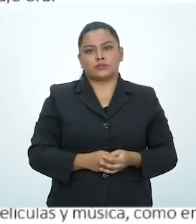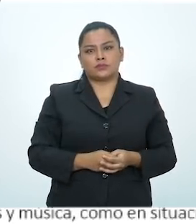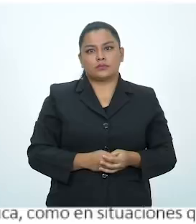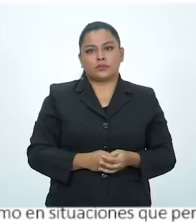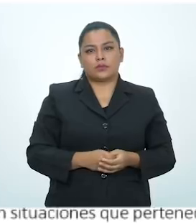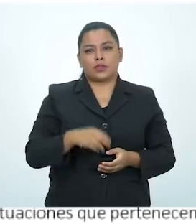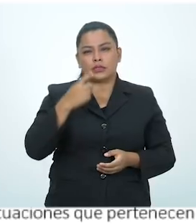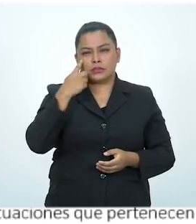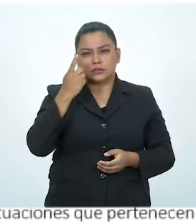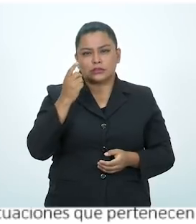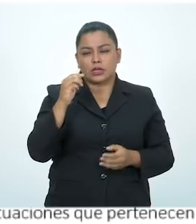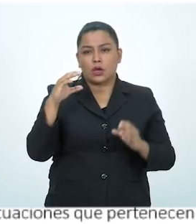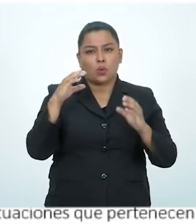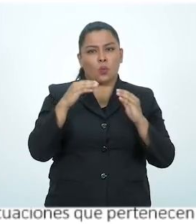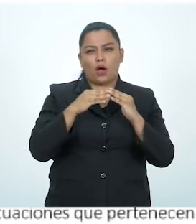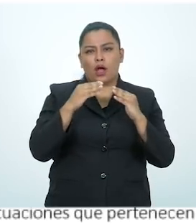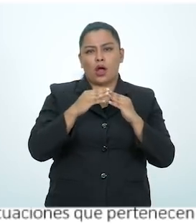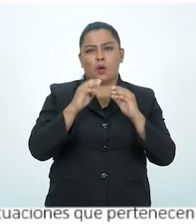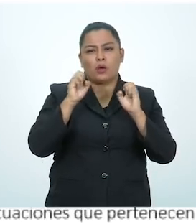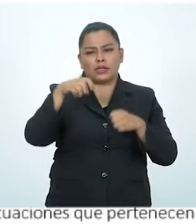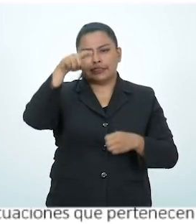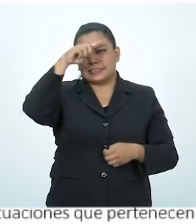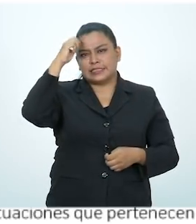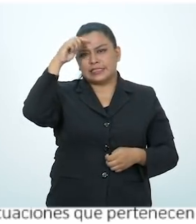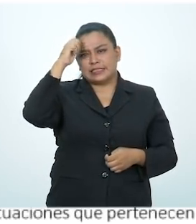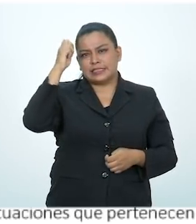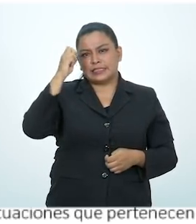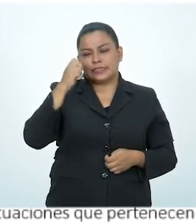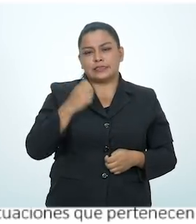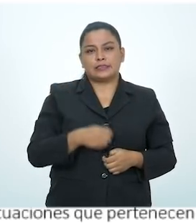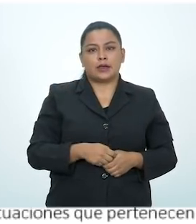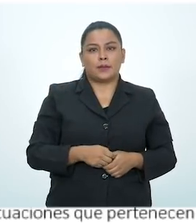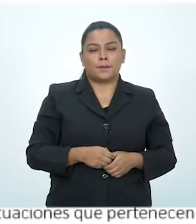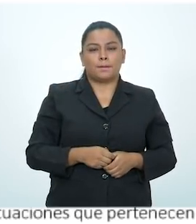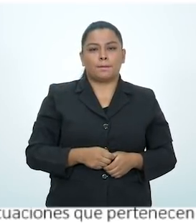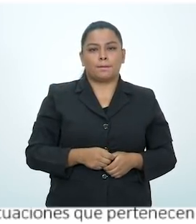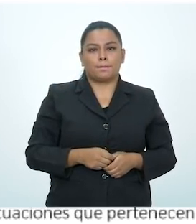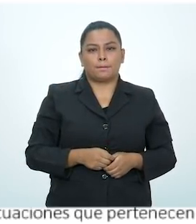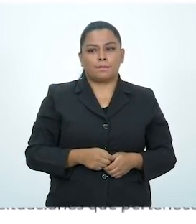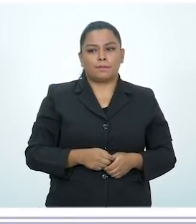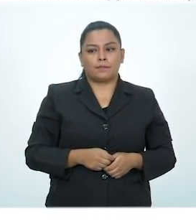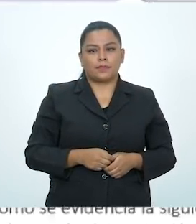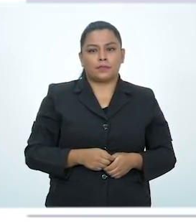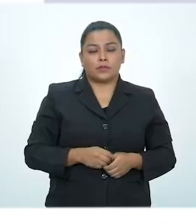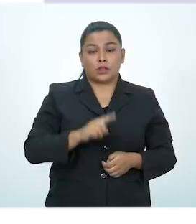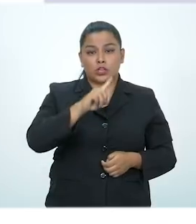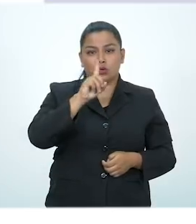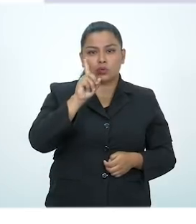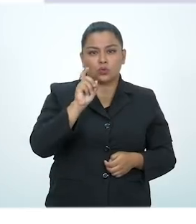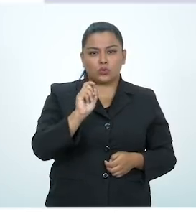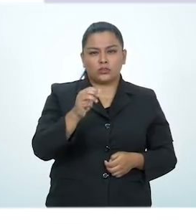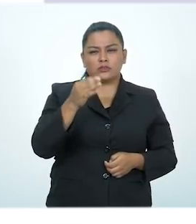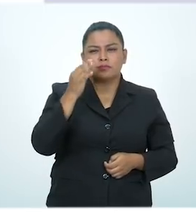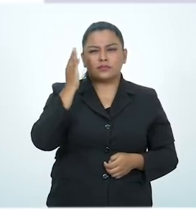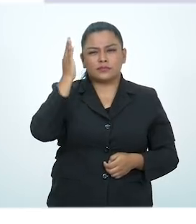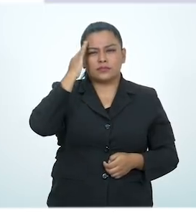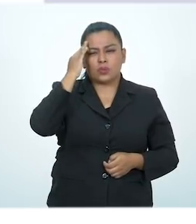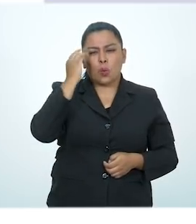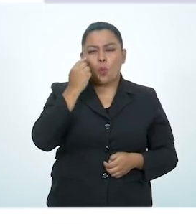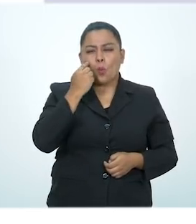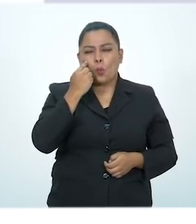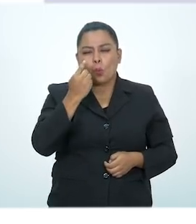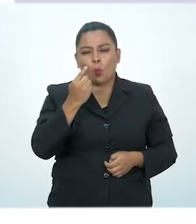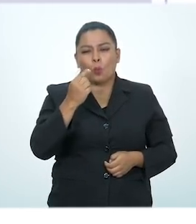otra. Esta opción también puede ser trabajada en multiítem. Ítem de